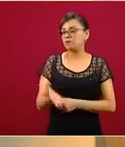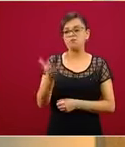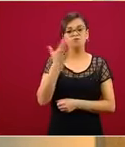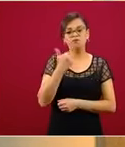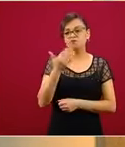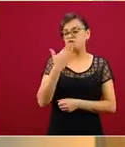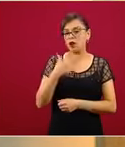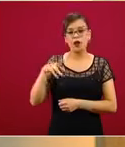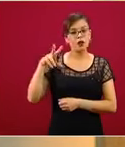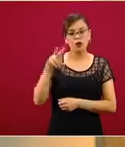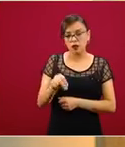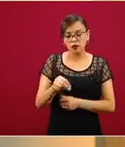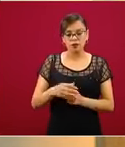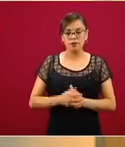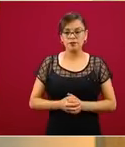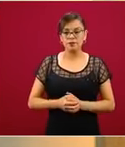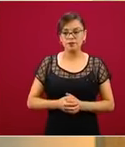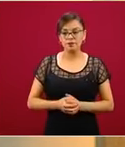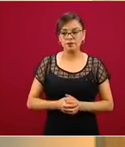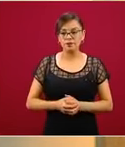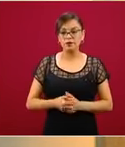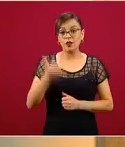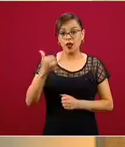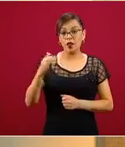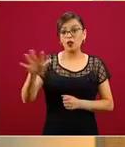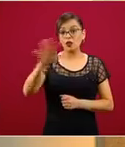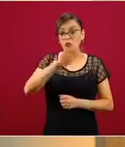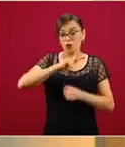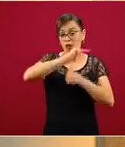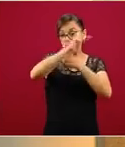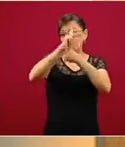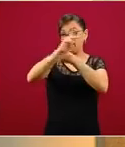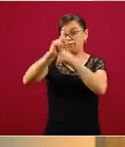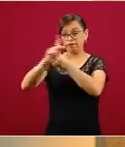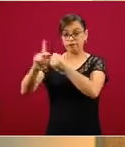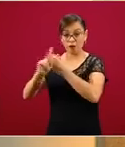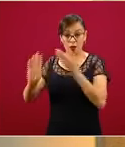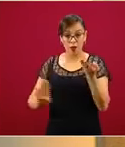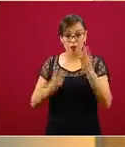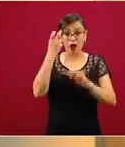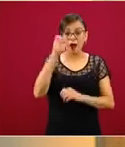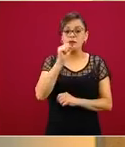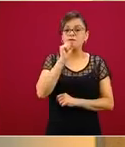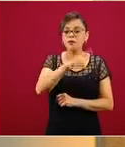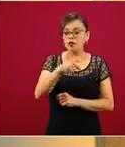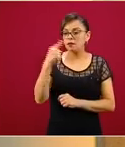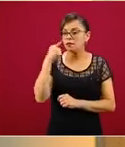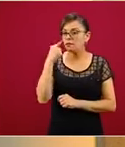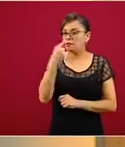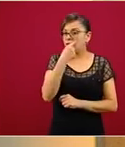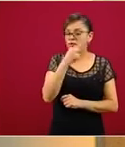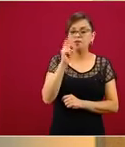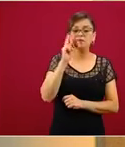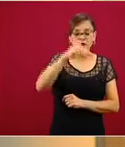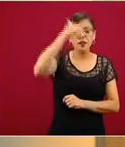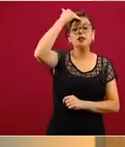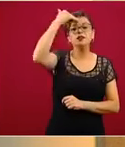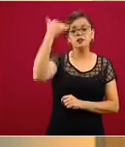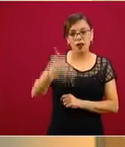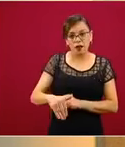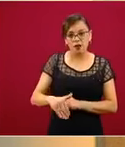Y esta es la perspectiva que tienen todos los países del mundo, todos los estados nacionales de este país, de este